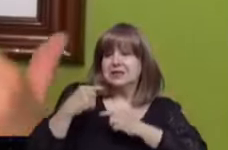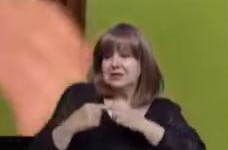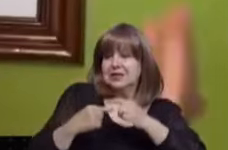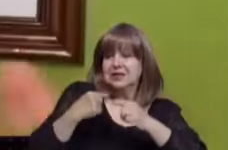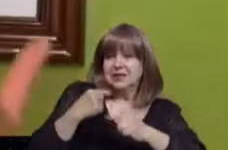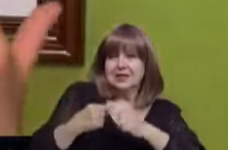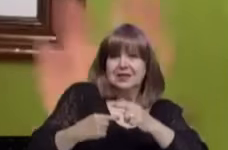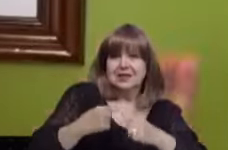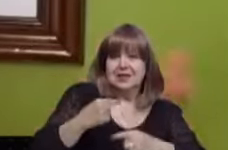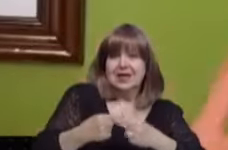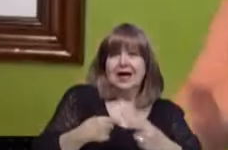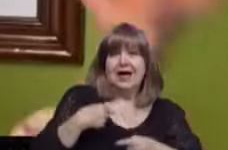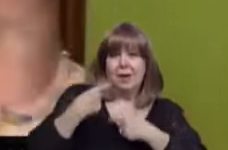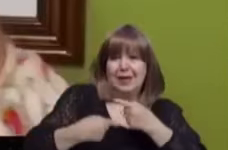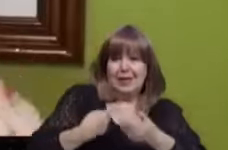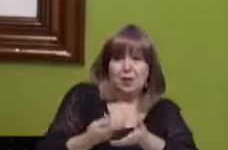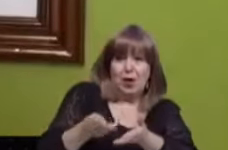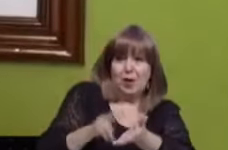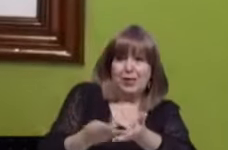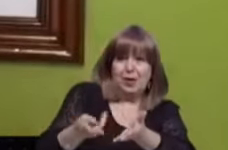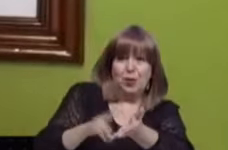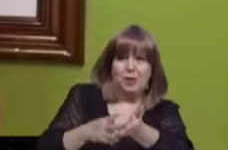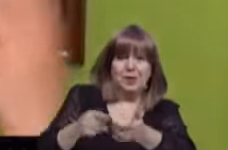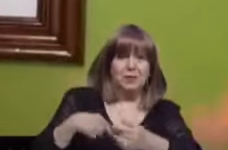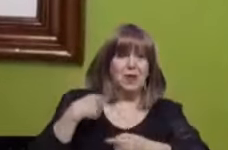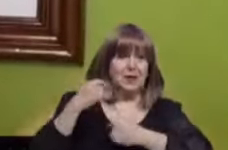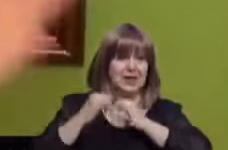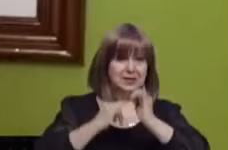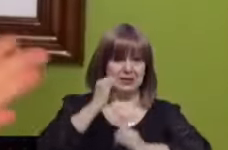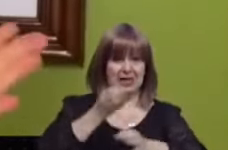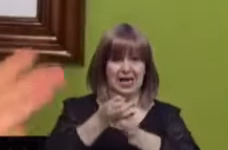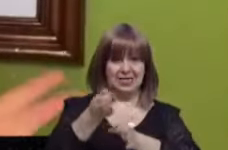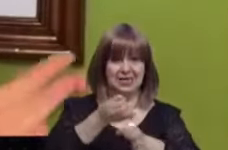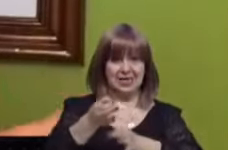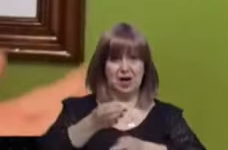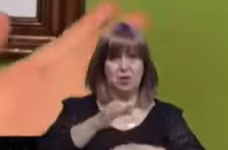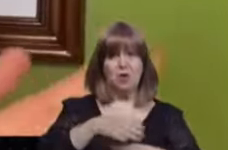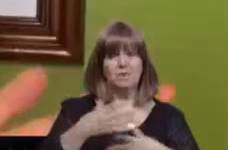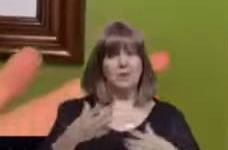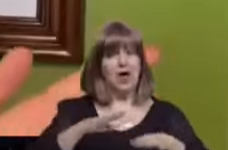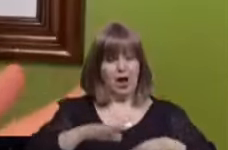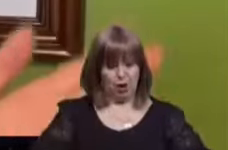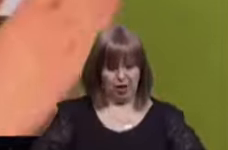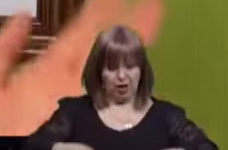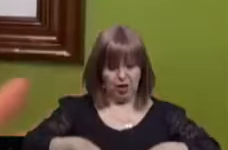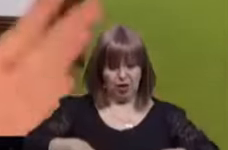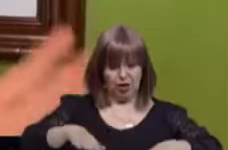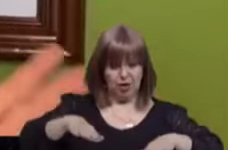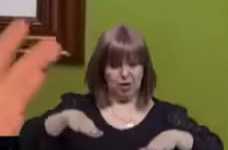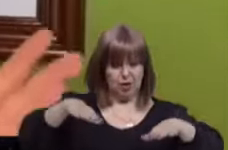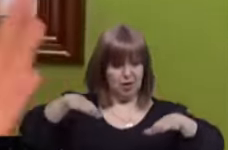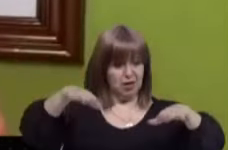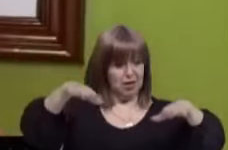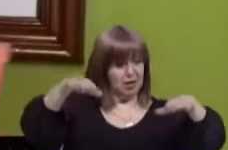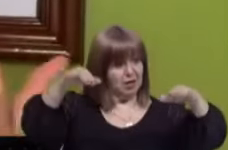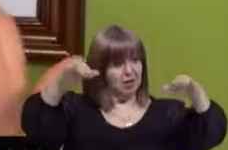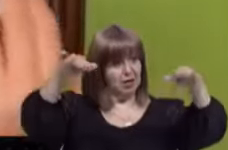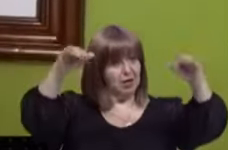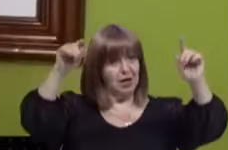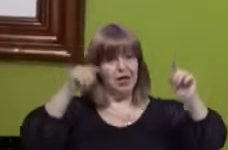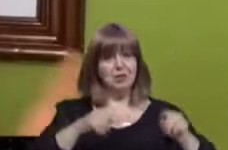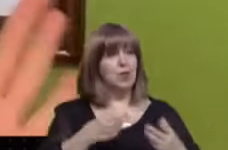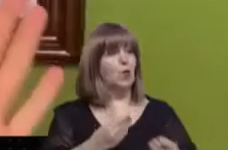en la sociedad, los repetimos, los aprendemos y los repetimos. Las cosas son así. Y las vamos repitiendo y las